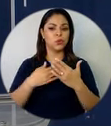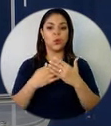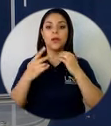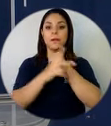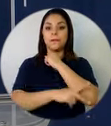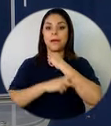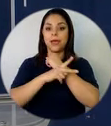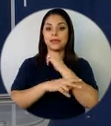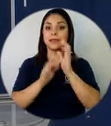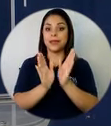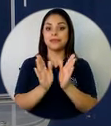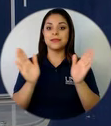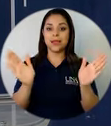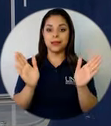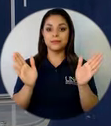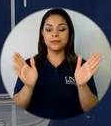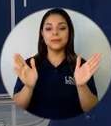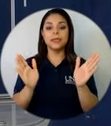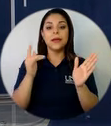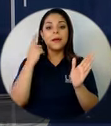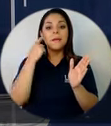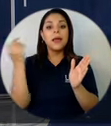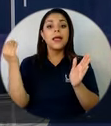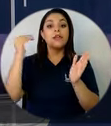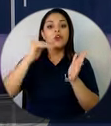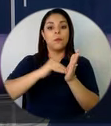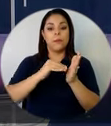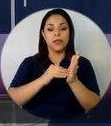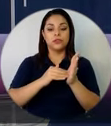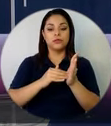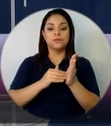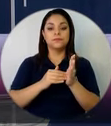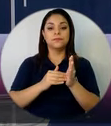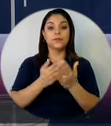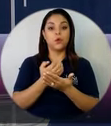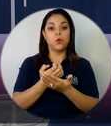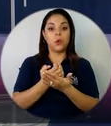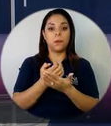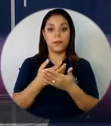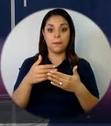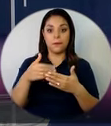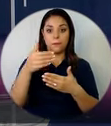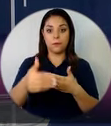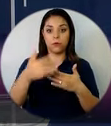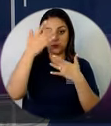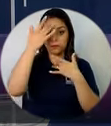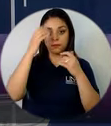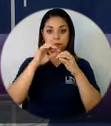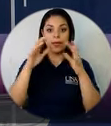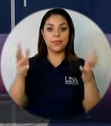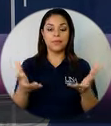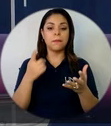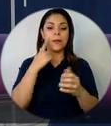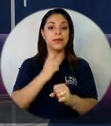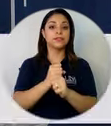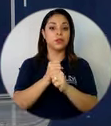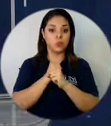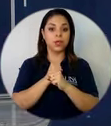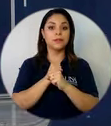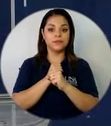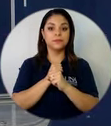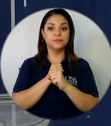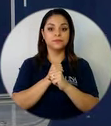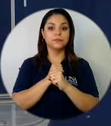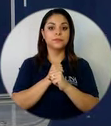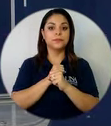país en general. Y de cara a la recuperación económica post-pandemia, pues, ¿verdad? Para asegurar